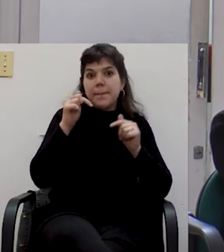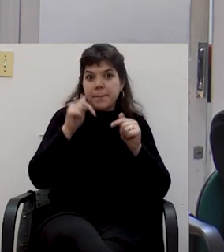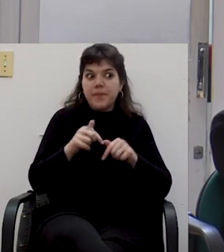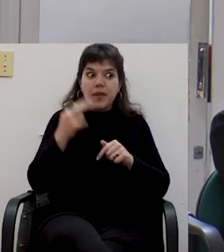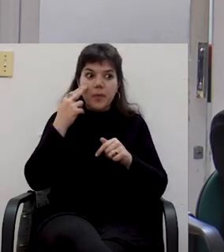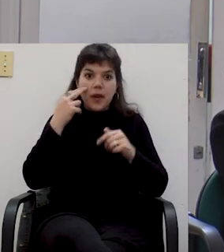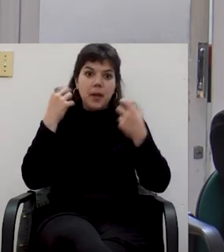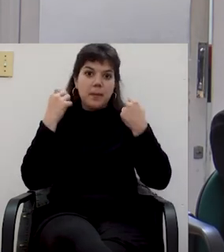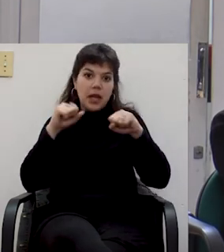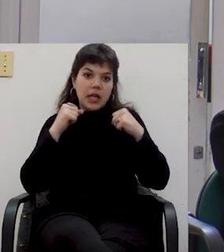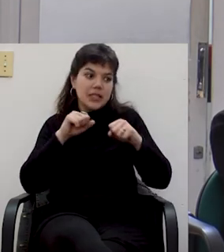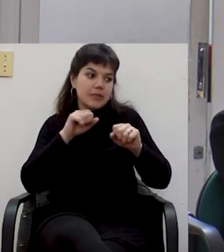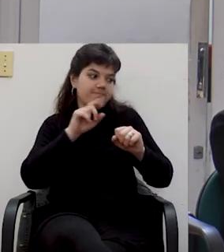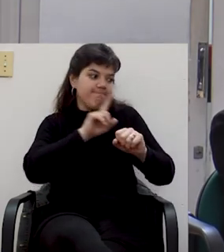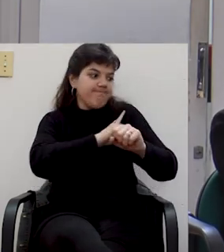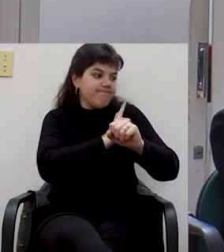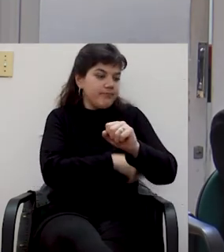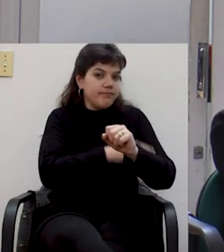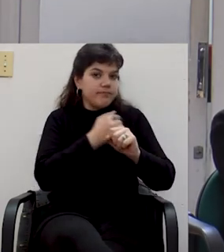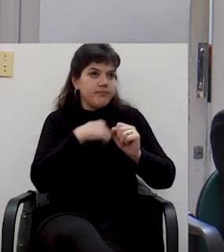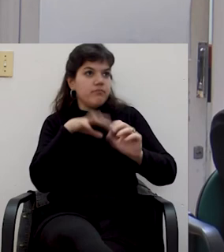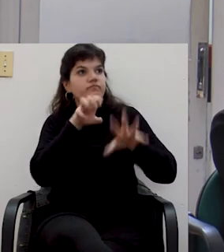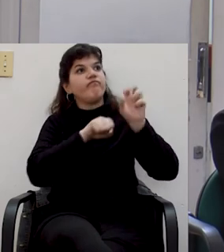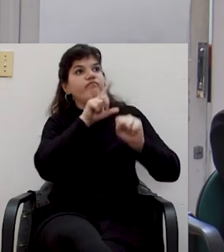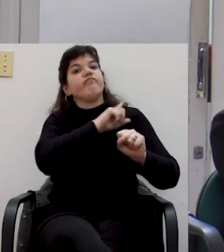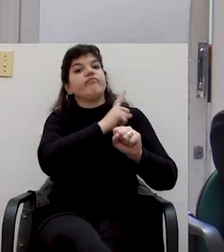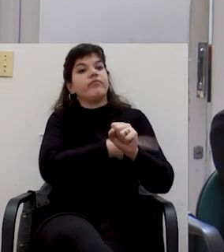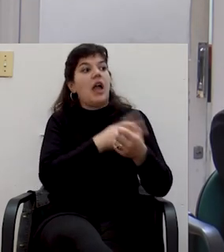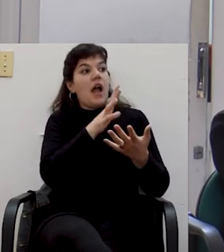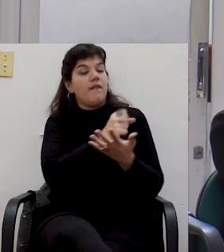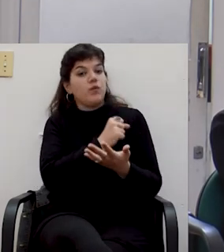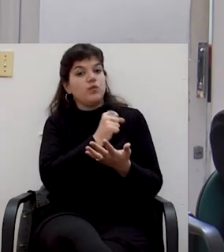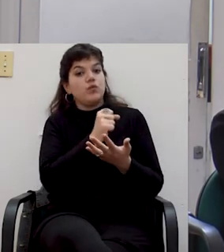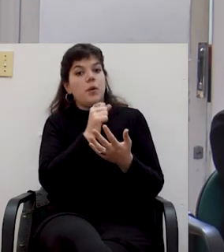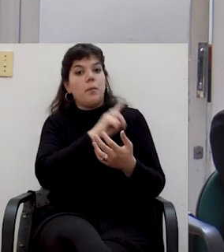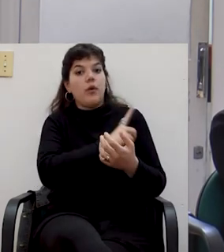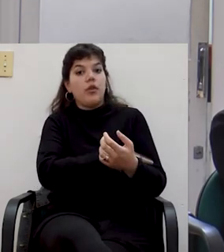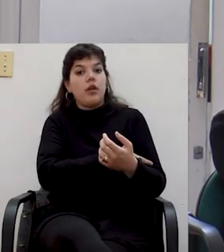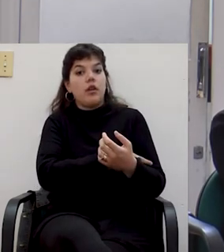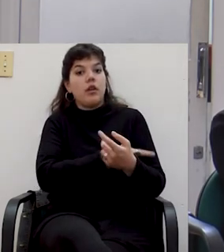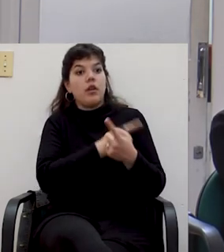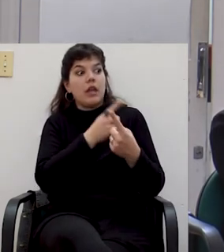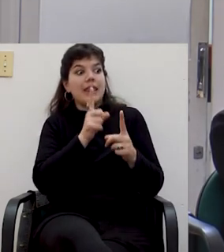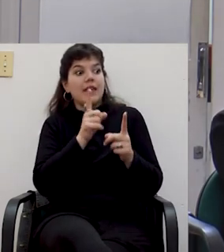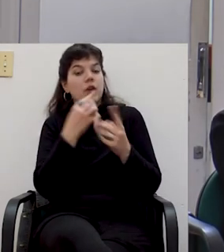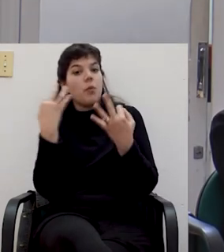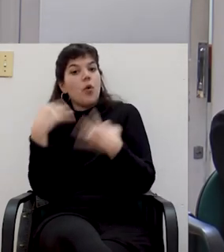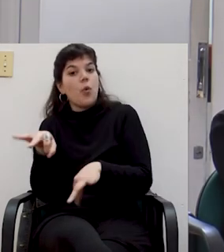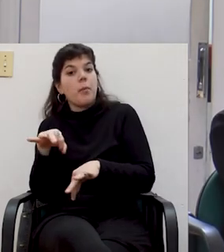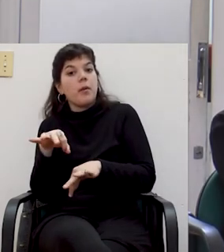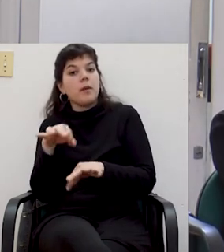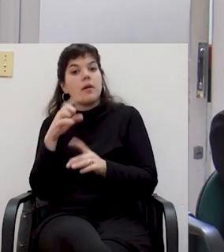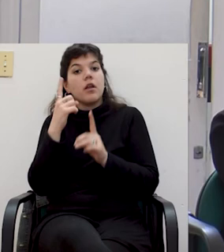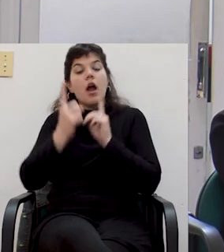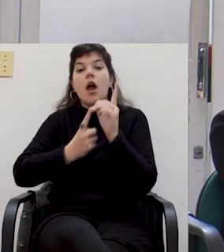de ejercicio de poder mediante el abuso tiene repercusiones en lo que tiene que ver con el cumplimiento de